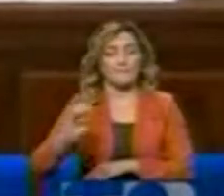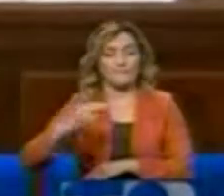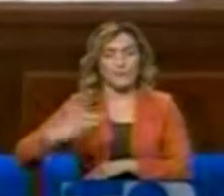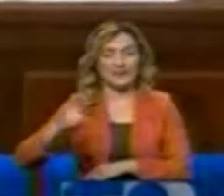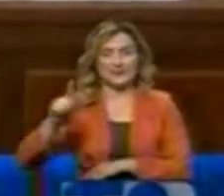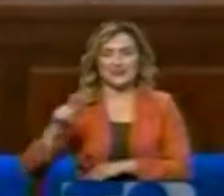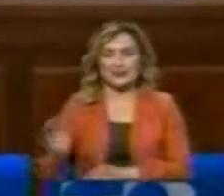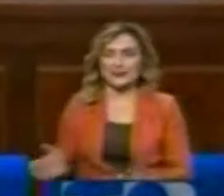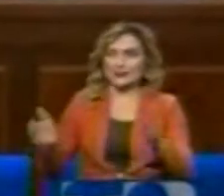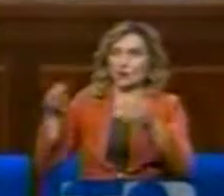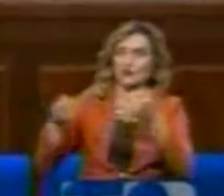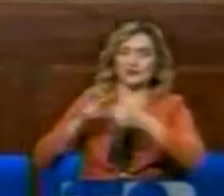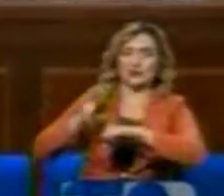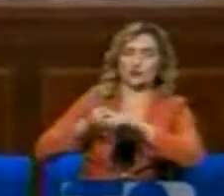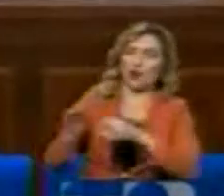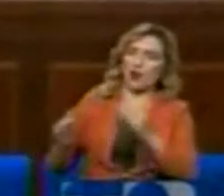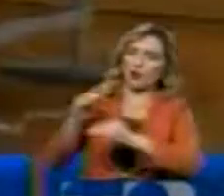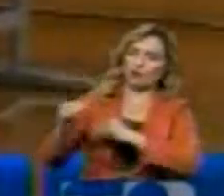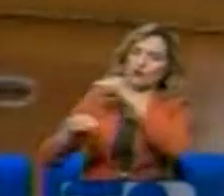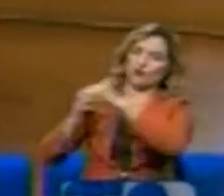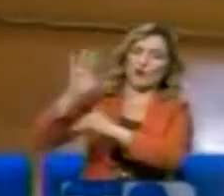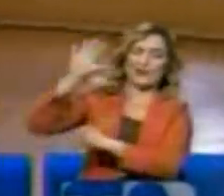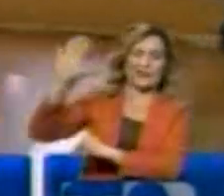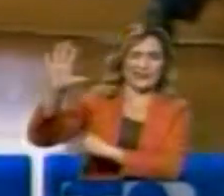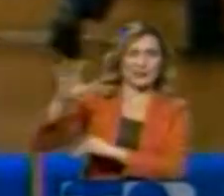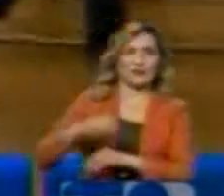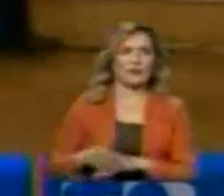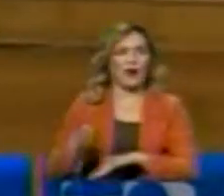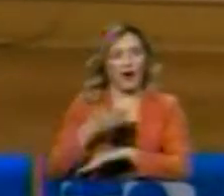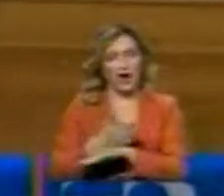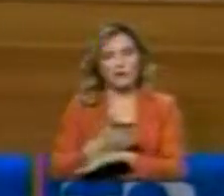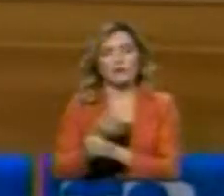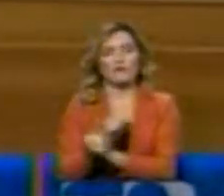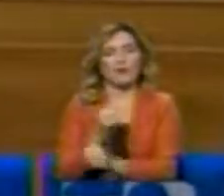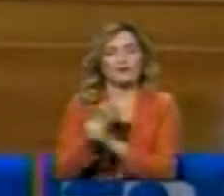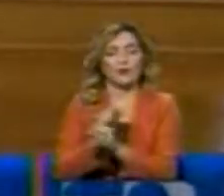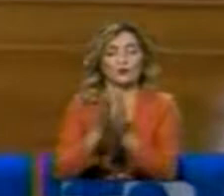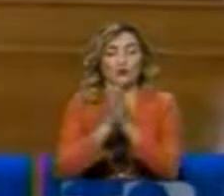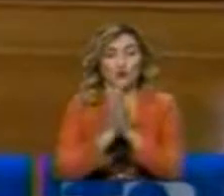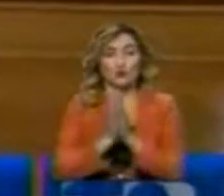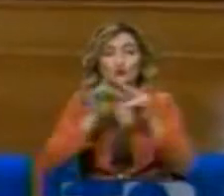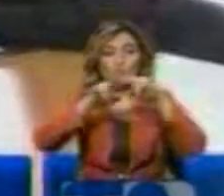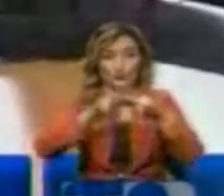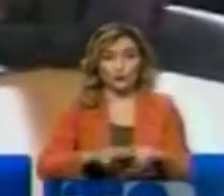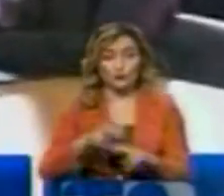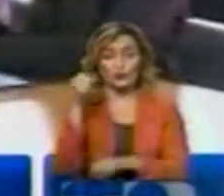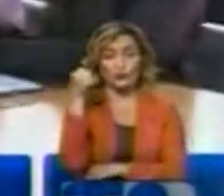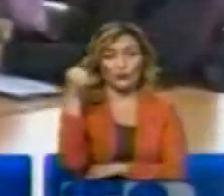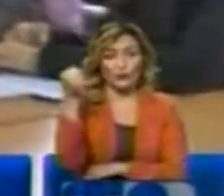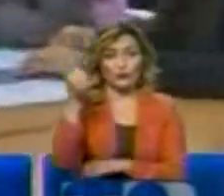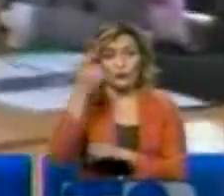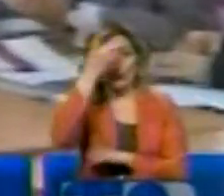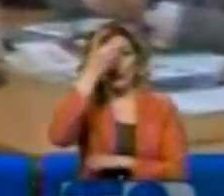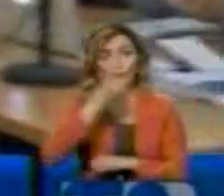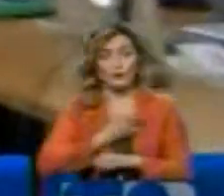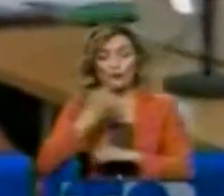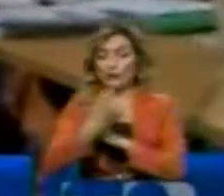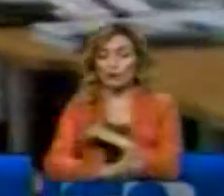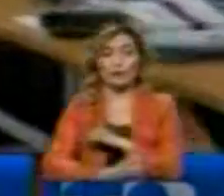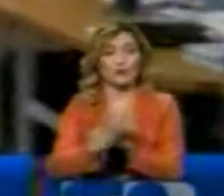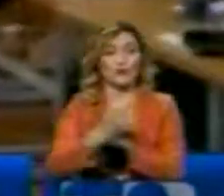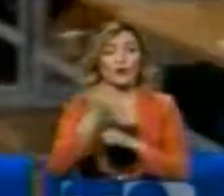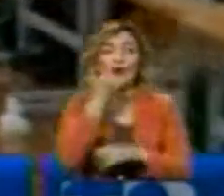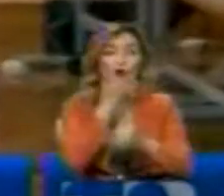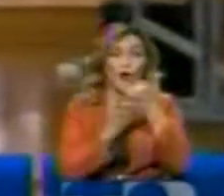Durante las 3 primeras horas de esta diligencia, la defensa de los procesados pidió que se revise en derecho la sentencia, pues se habrían cometido